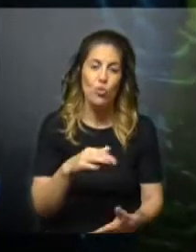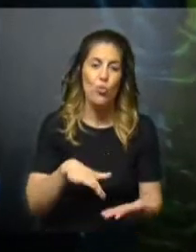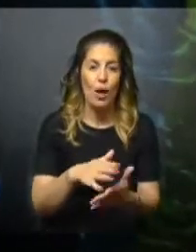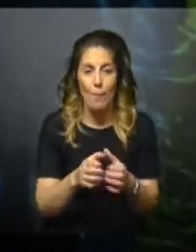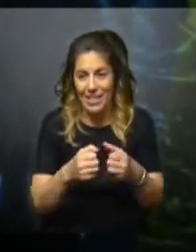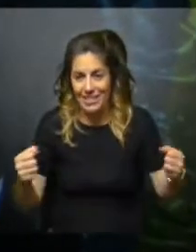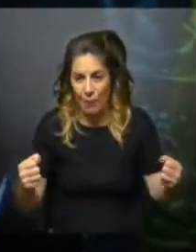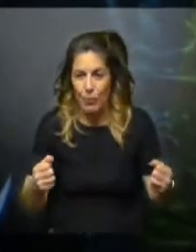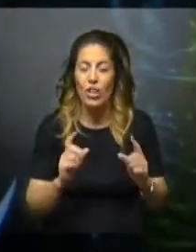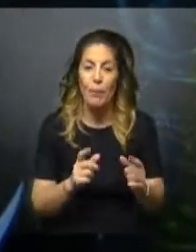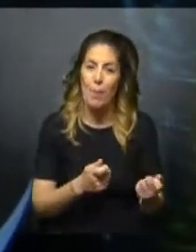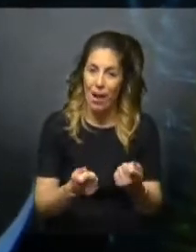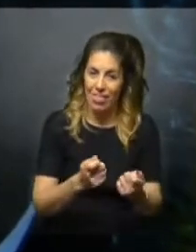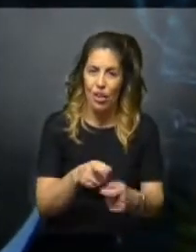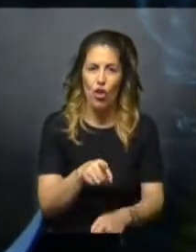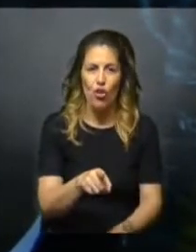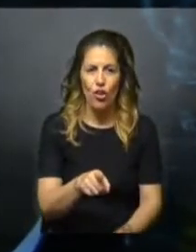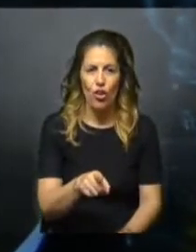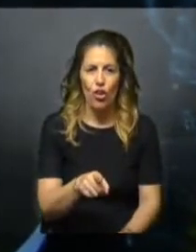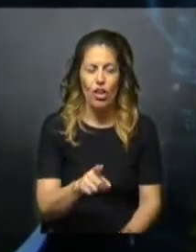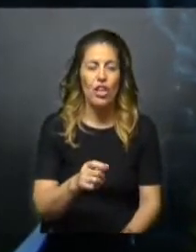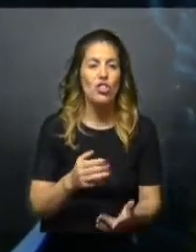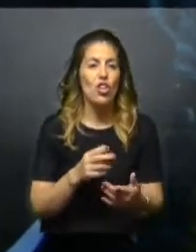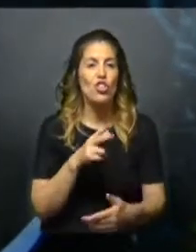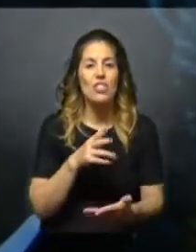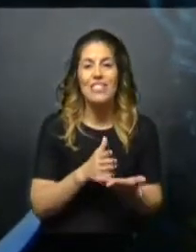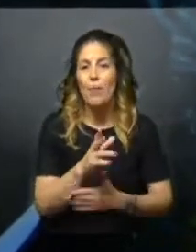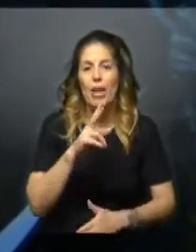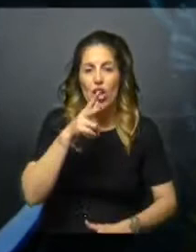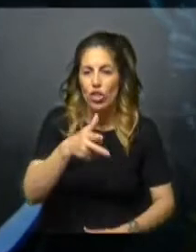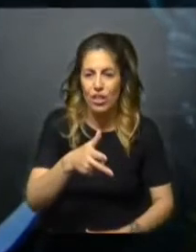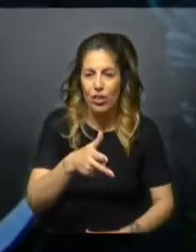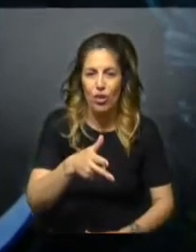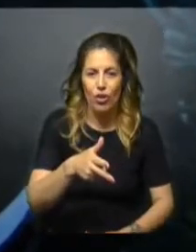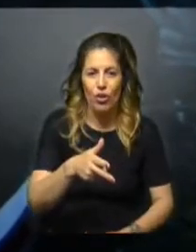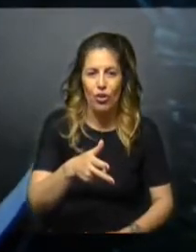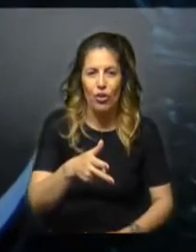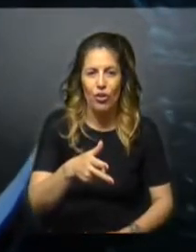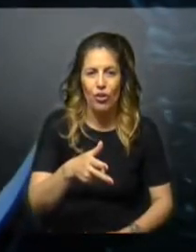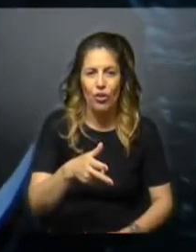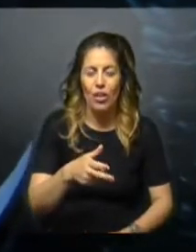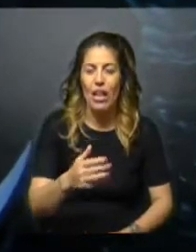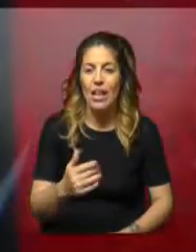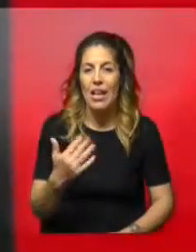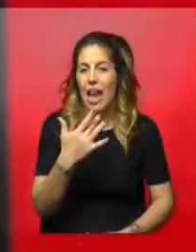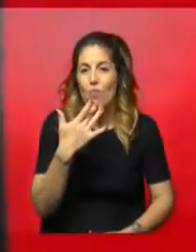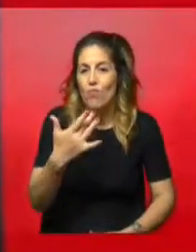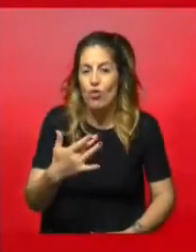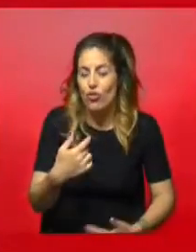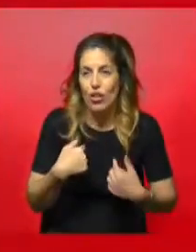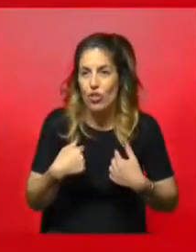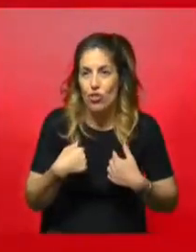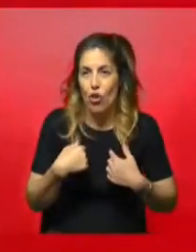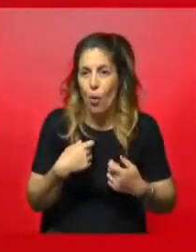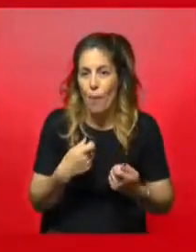manejo es que y yo lo he dicho siempre que la hermosa utopía Al menos que yo manejo